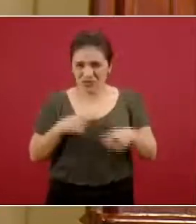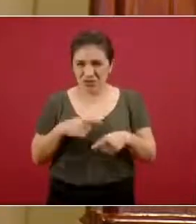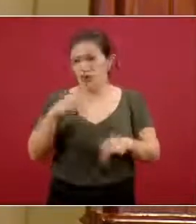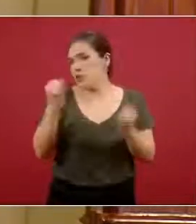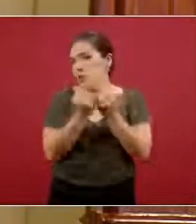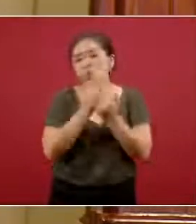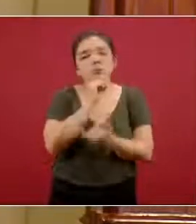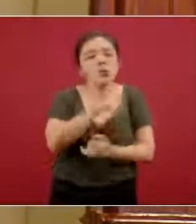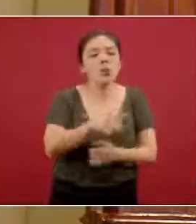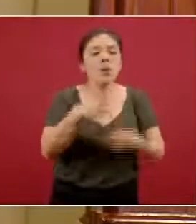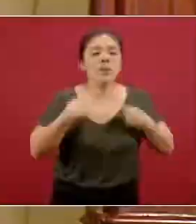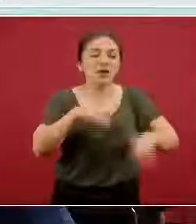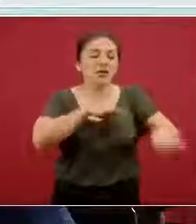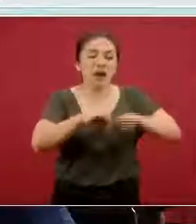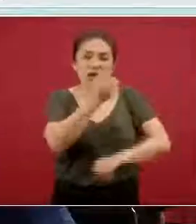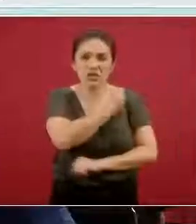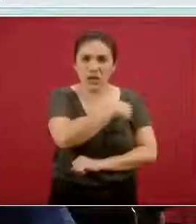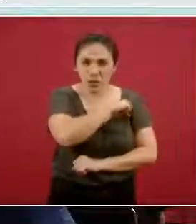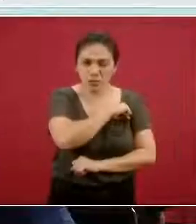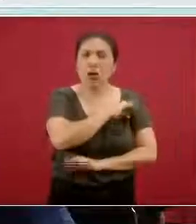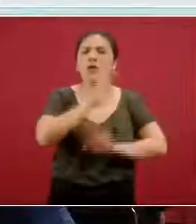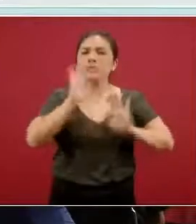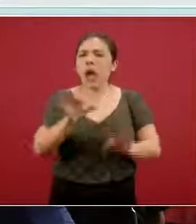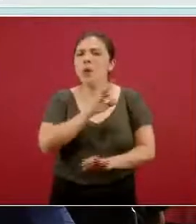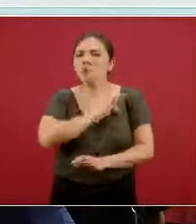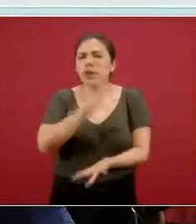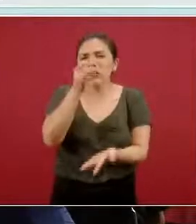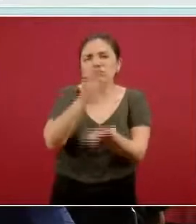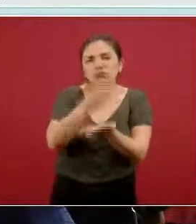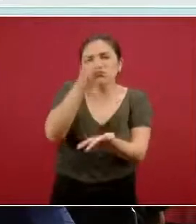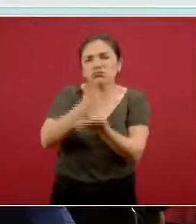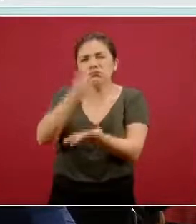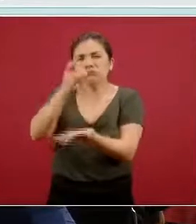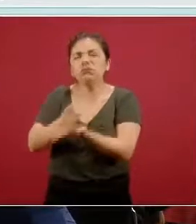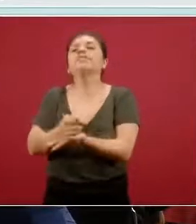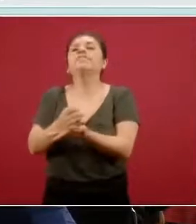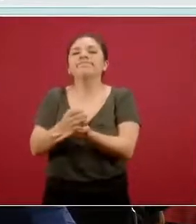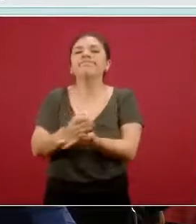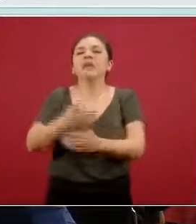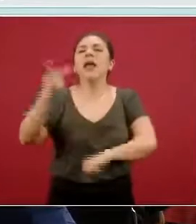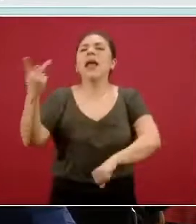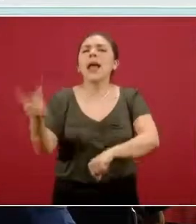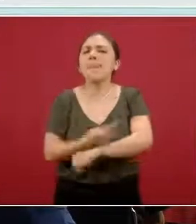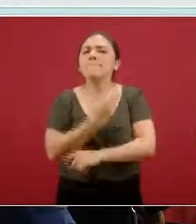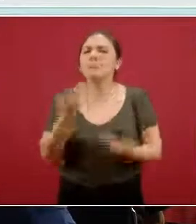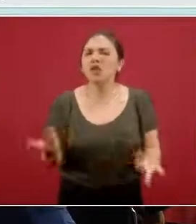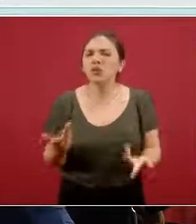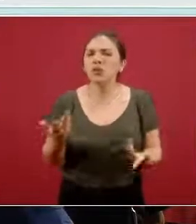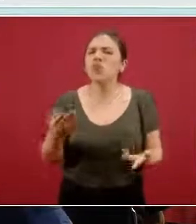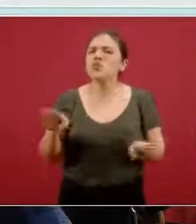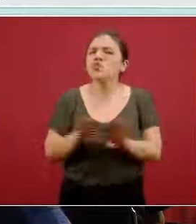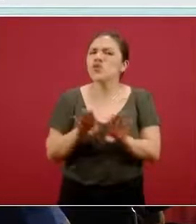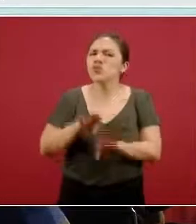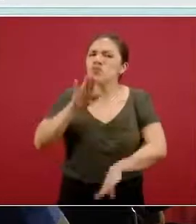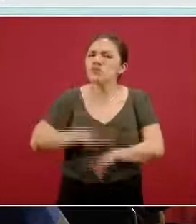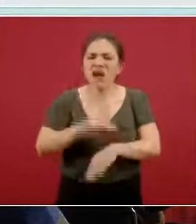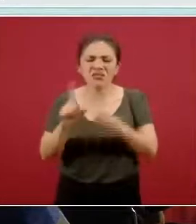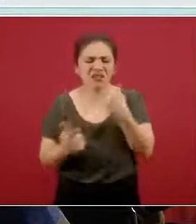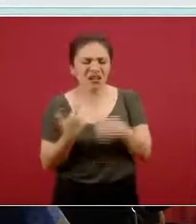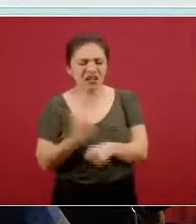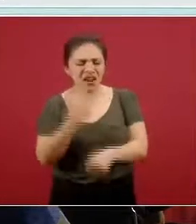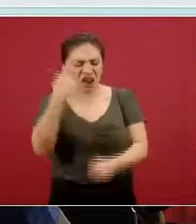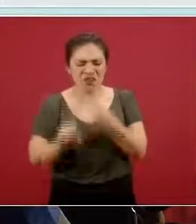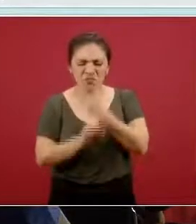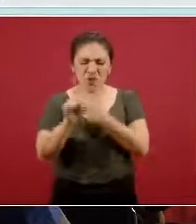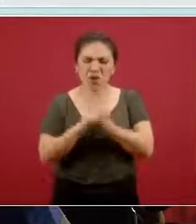de profesionales de la salud, se pudo identificar qué es lo que había sucedido y cuál era la afectación en estos dos grupos, es